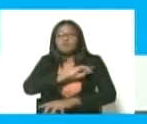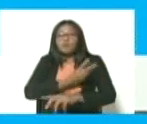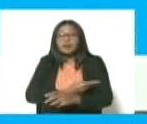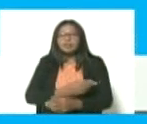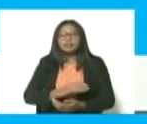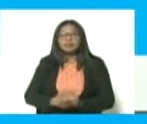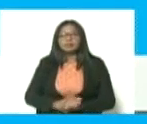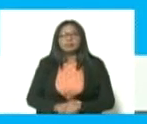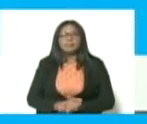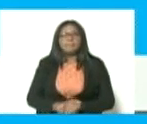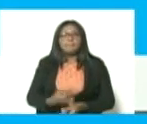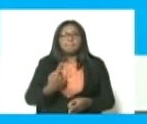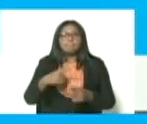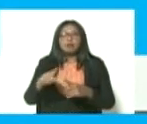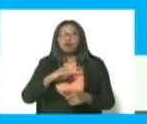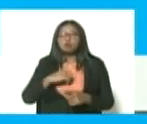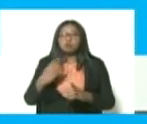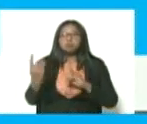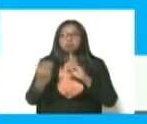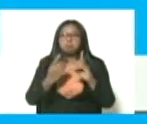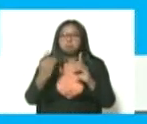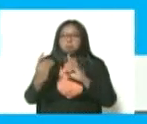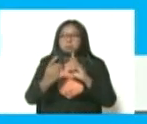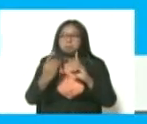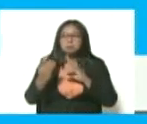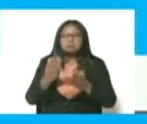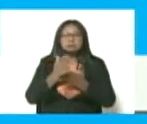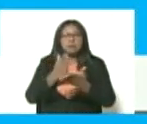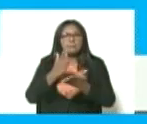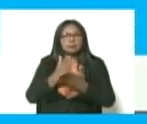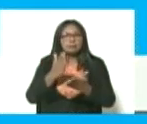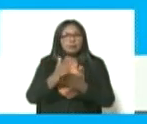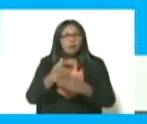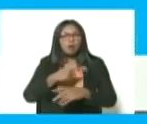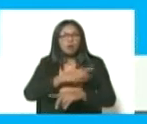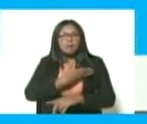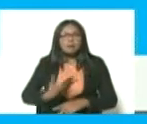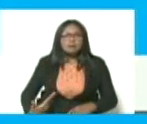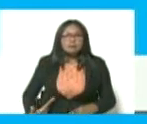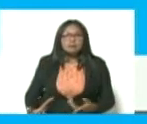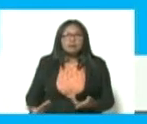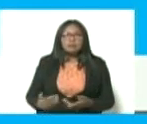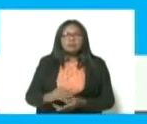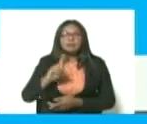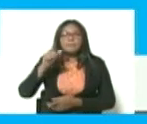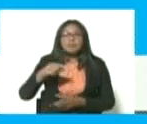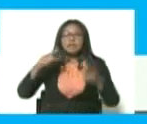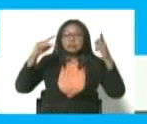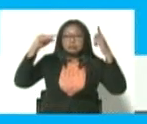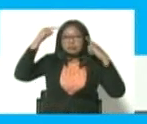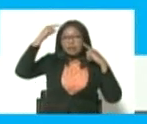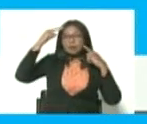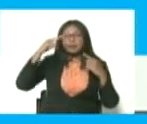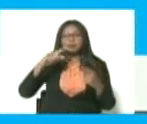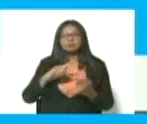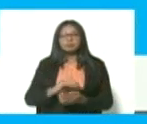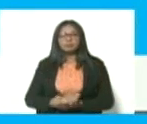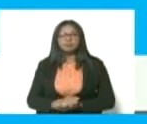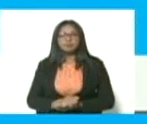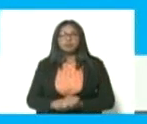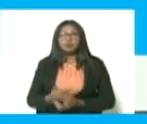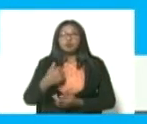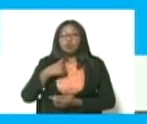pero tuvimos un diálogo permanente con Obama. Tanto el comandante Chávez como